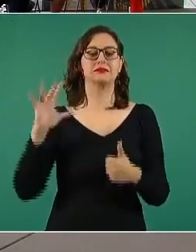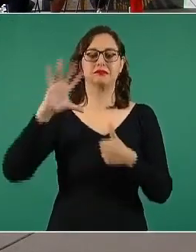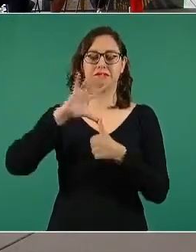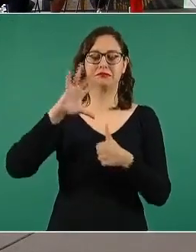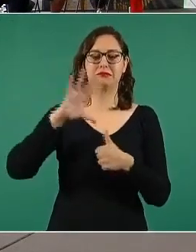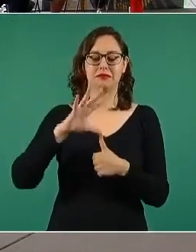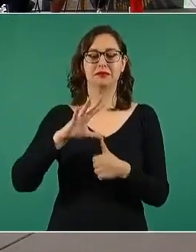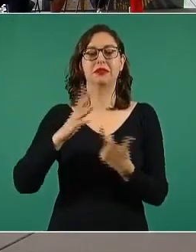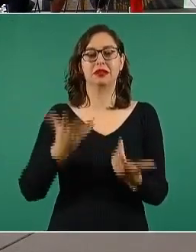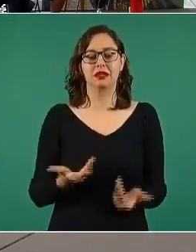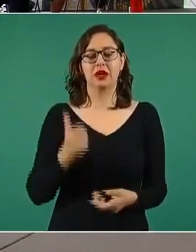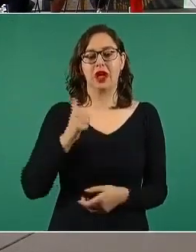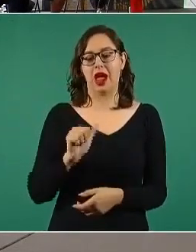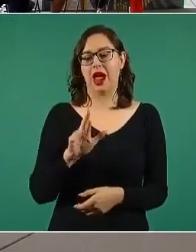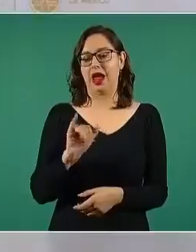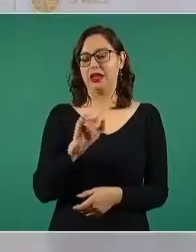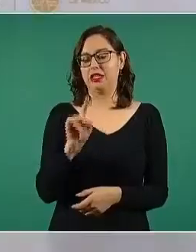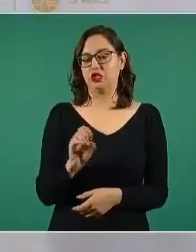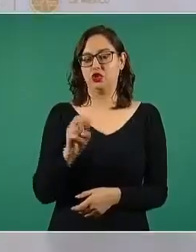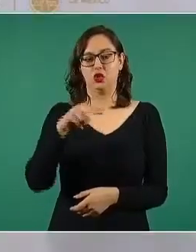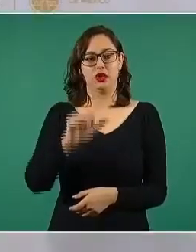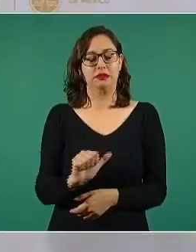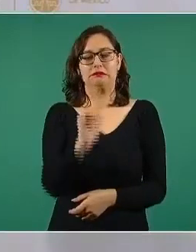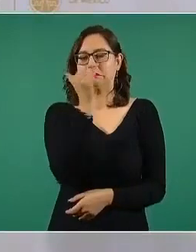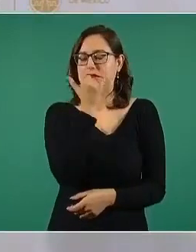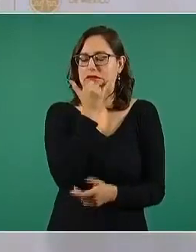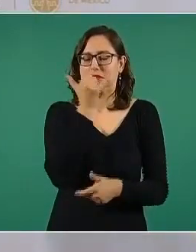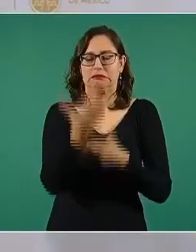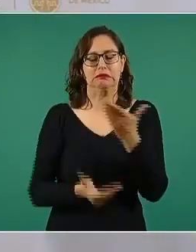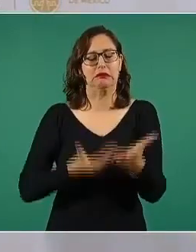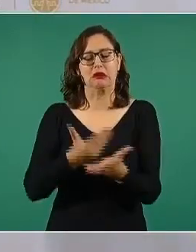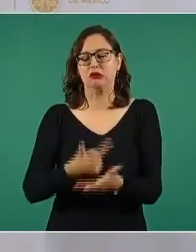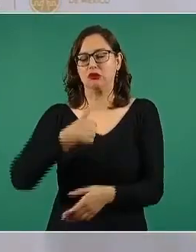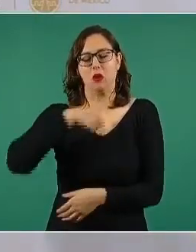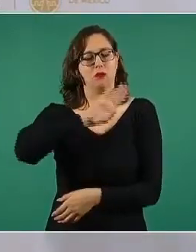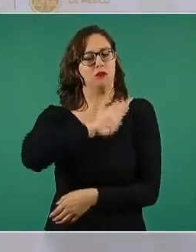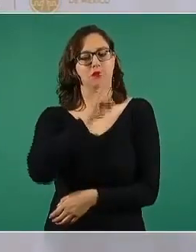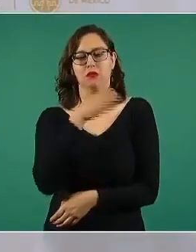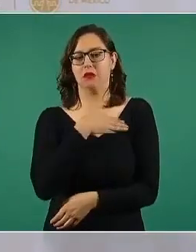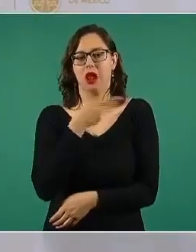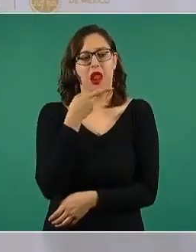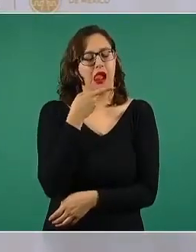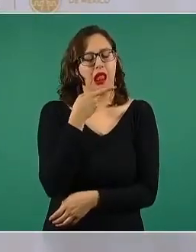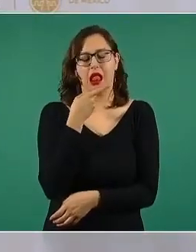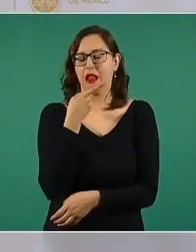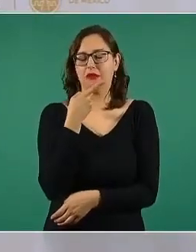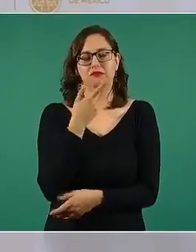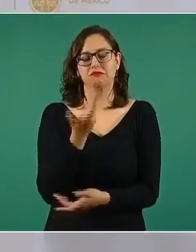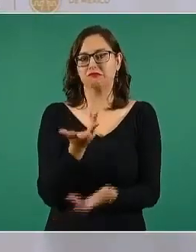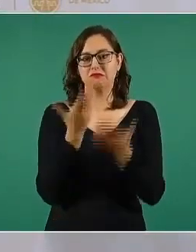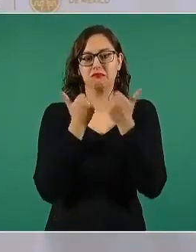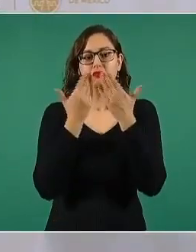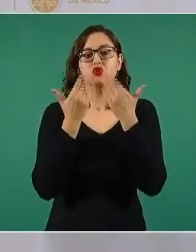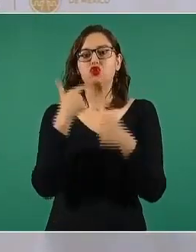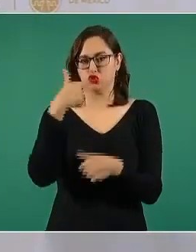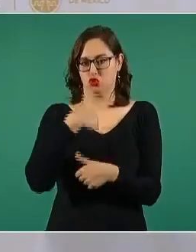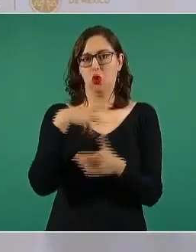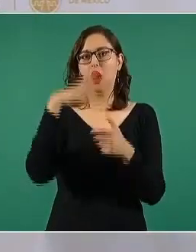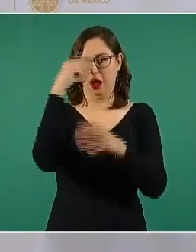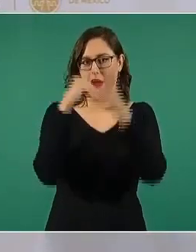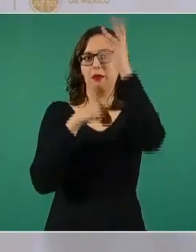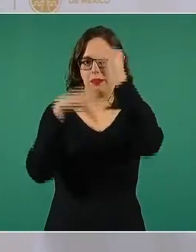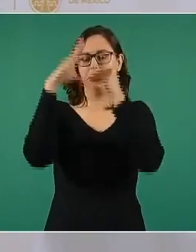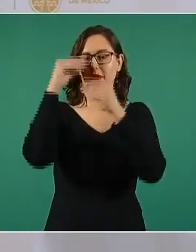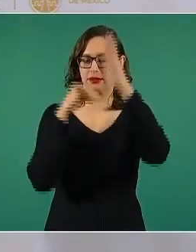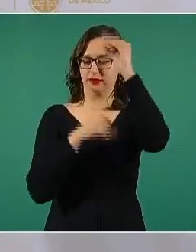Sin embargo, no hablo español. Discúlpenme, por favor. Será una prioridad en mi futuro cercano aprender a